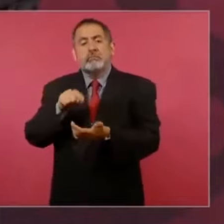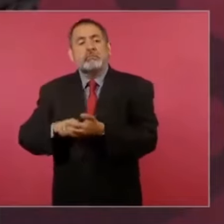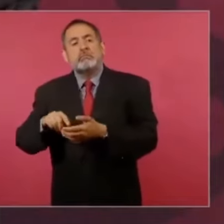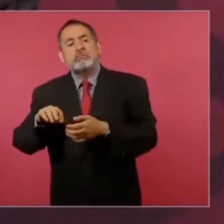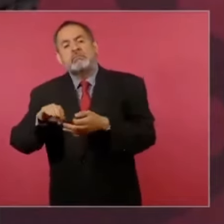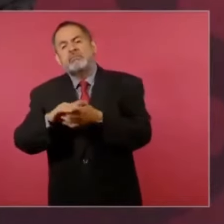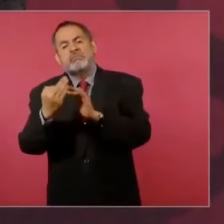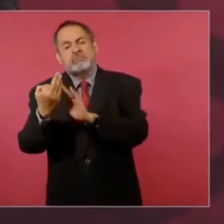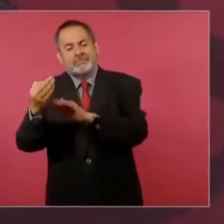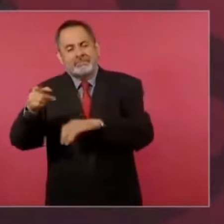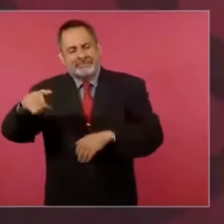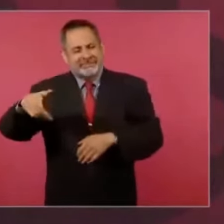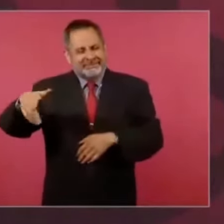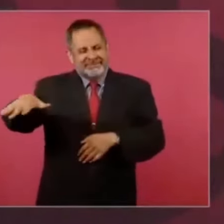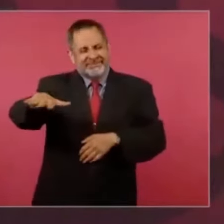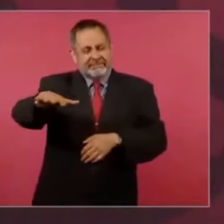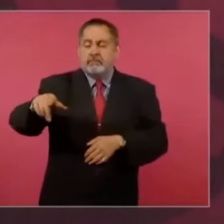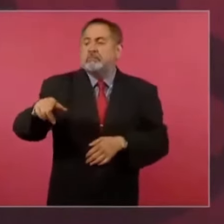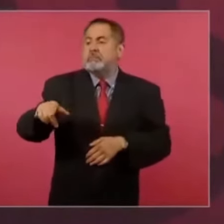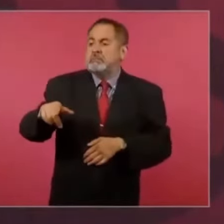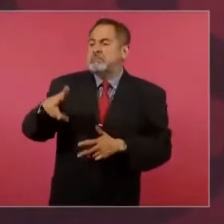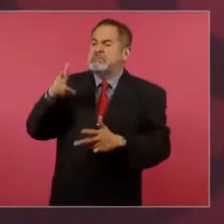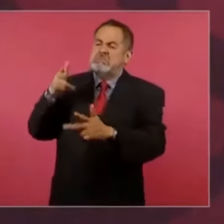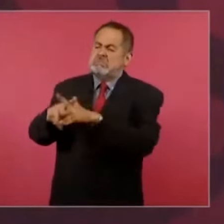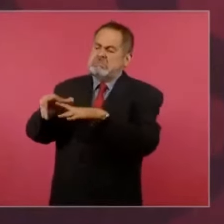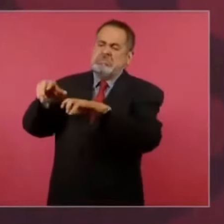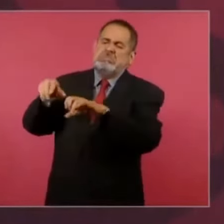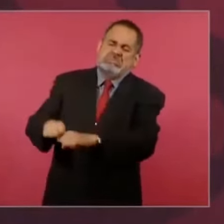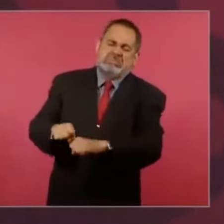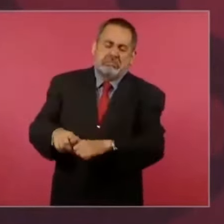y un grupo